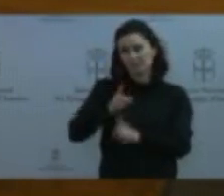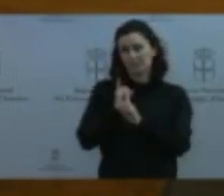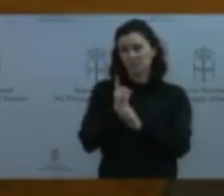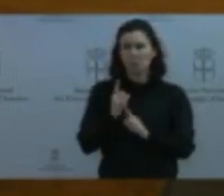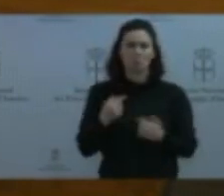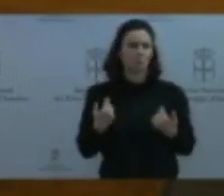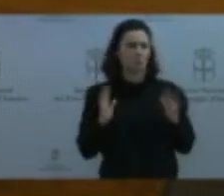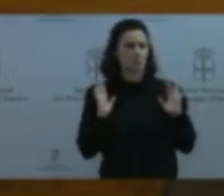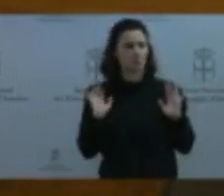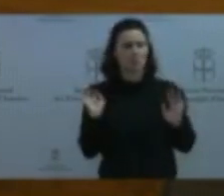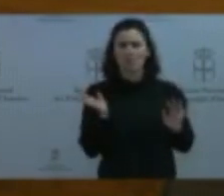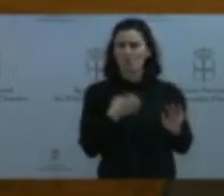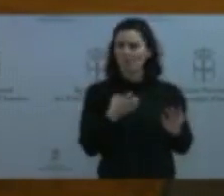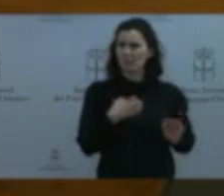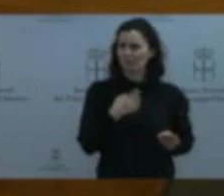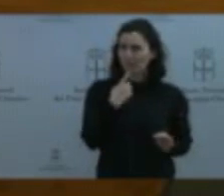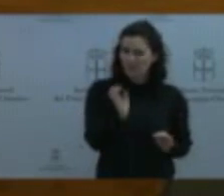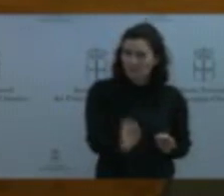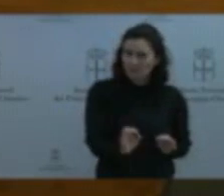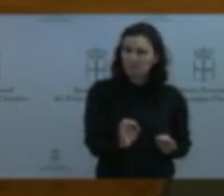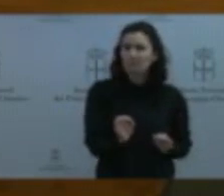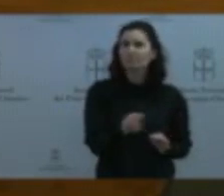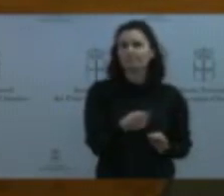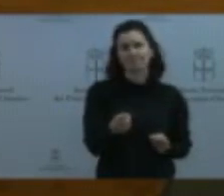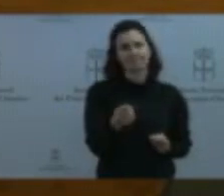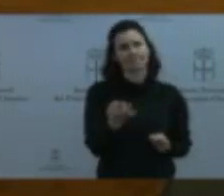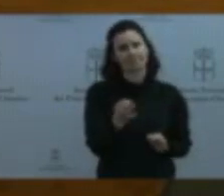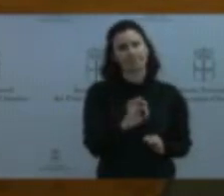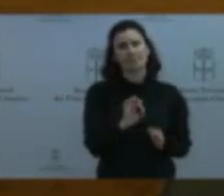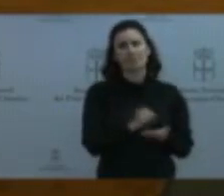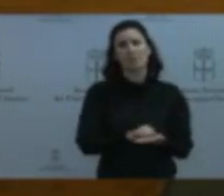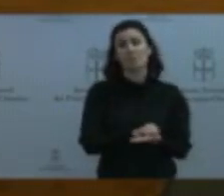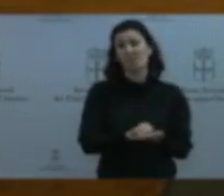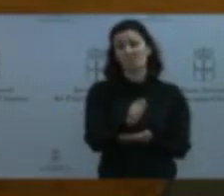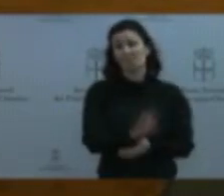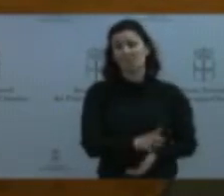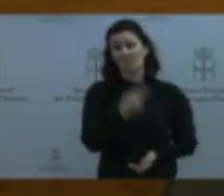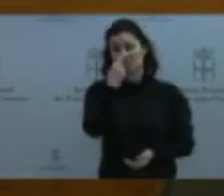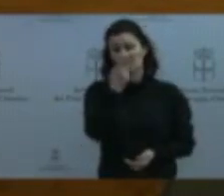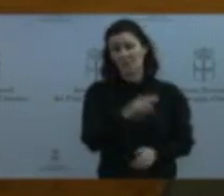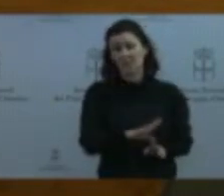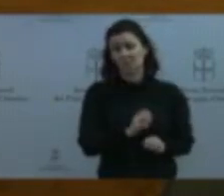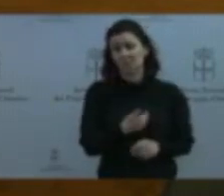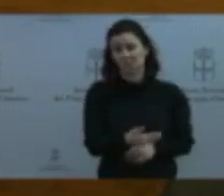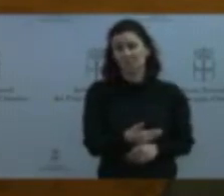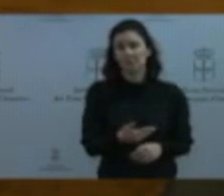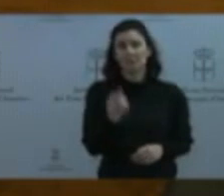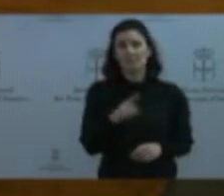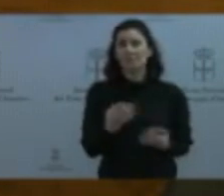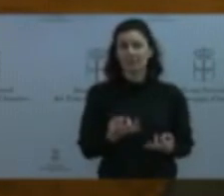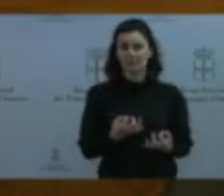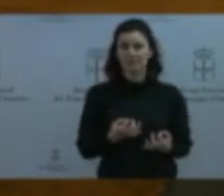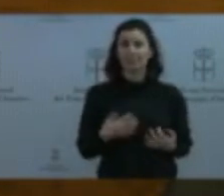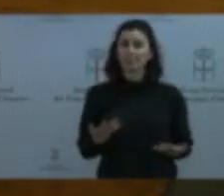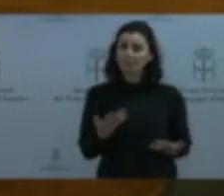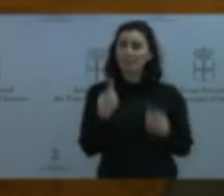Y que ustedes deberían de mantener, no en un borrador de este estilo, que efectivamente ya se ha visto cuál es el destino, sino que ustedes deberían de mantener en otra sede, fundamentalmente